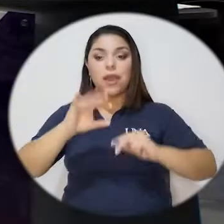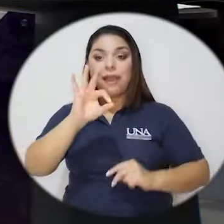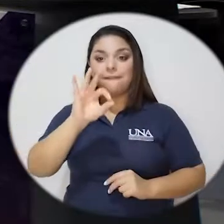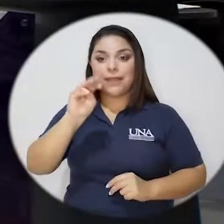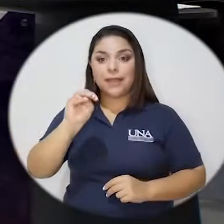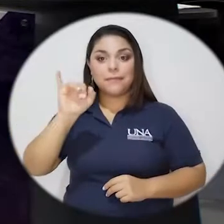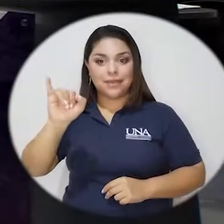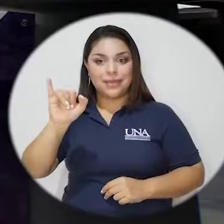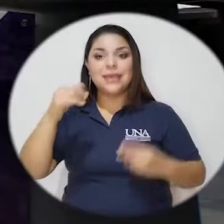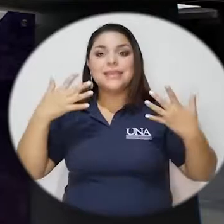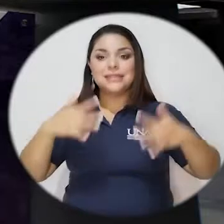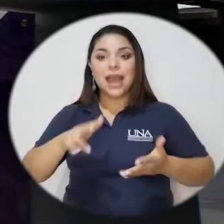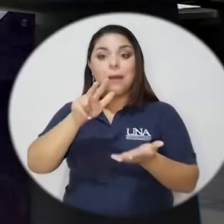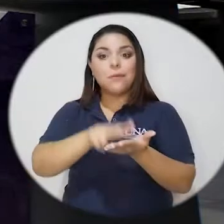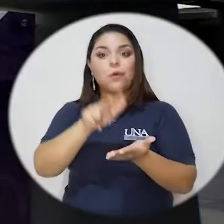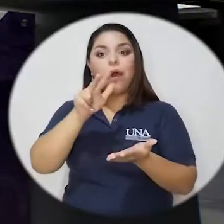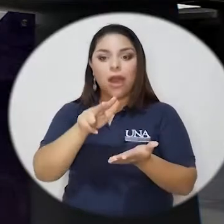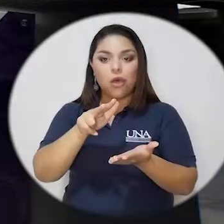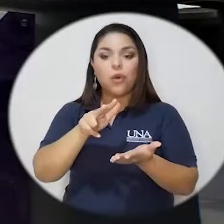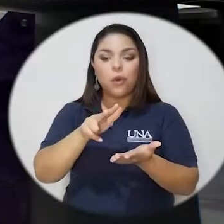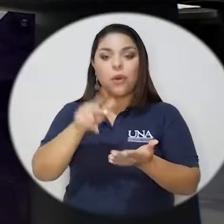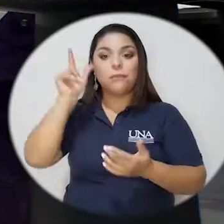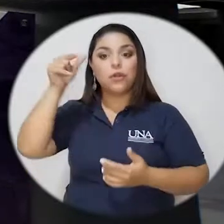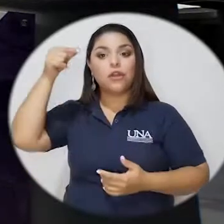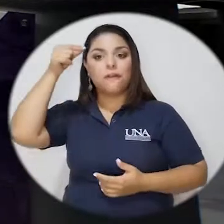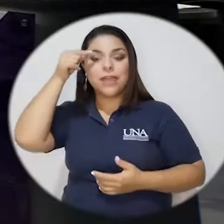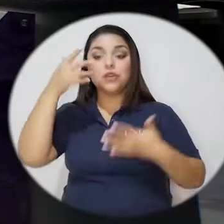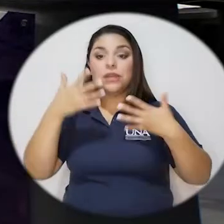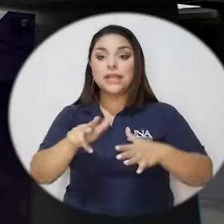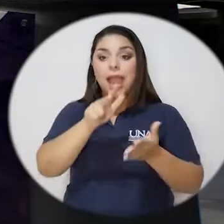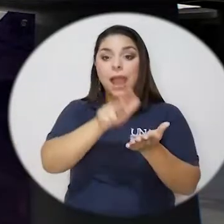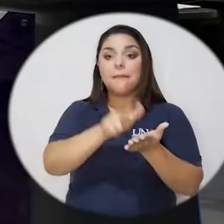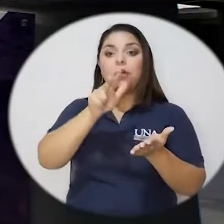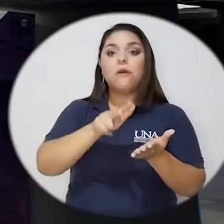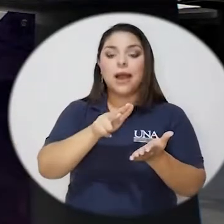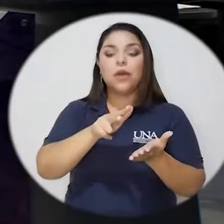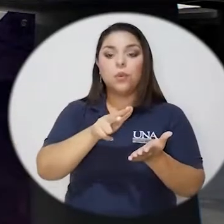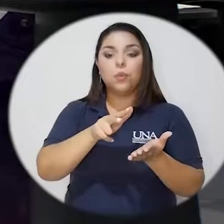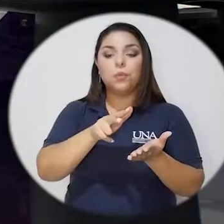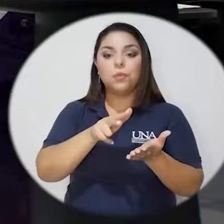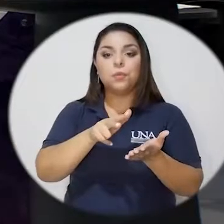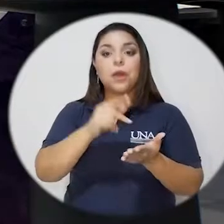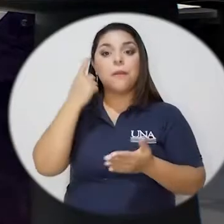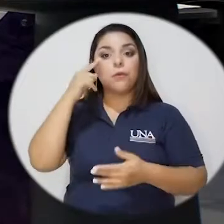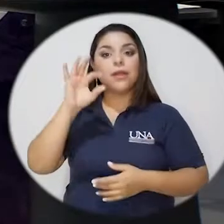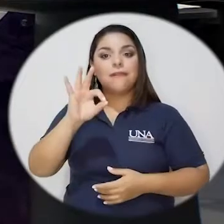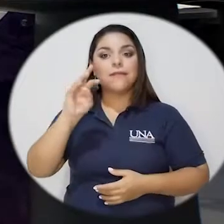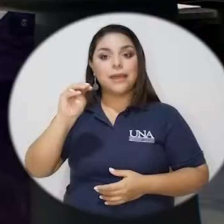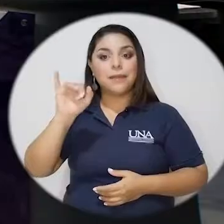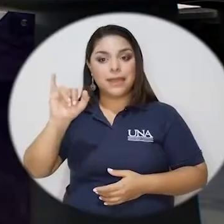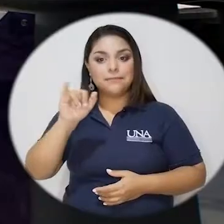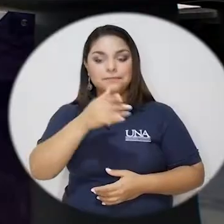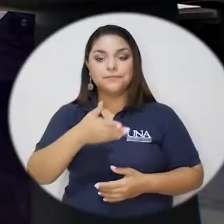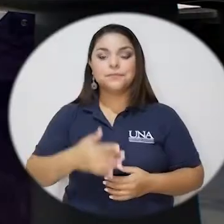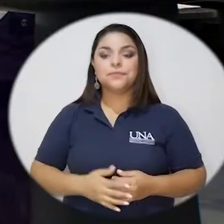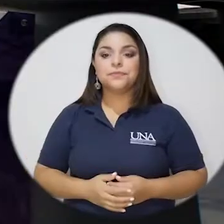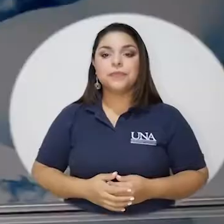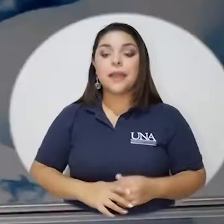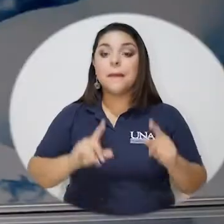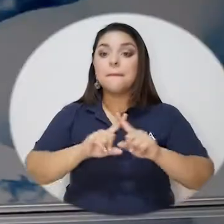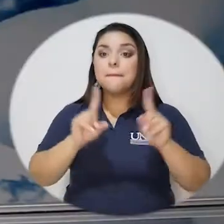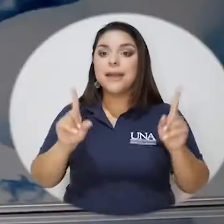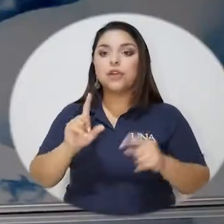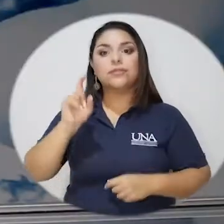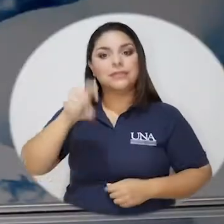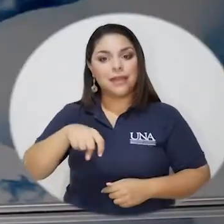con el Fondo Monetario Internacional, que ya fue aprobado por el gobierno y que fue aprobado por el Fondo Monetario mismo,